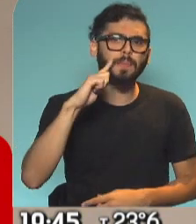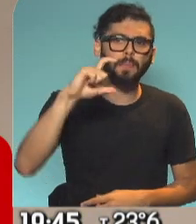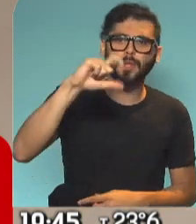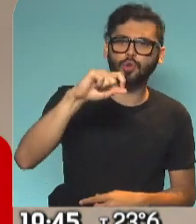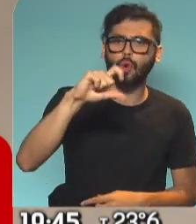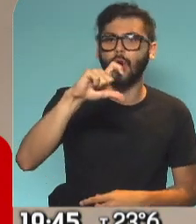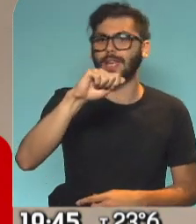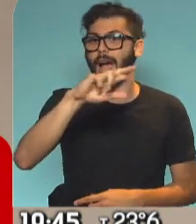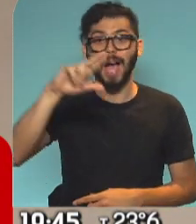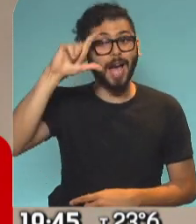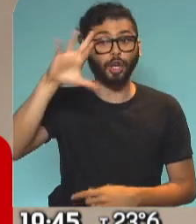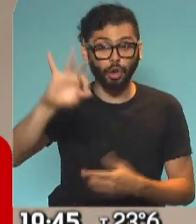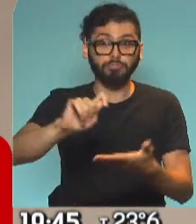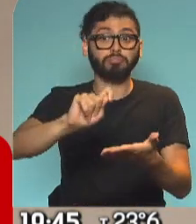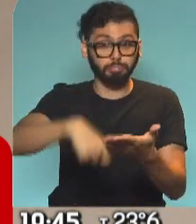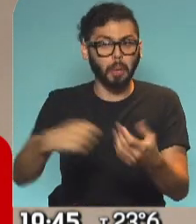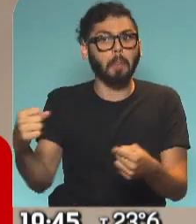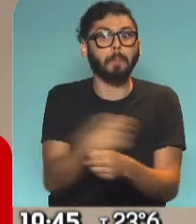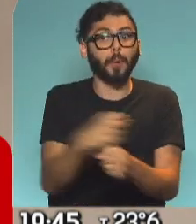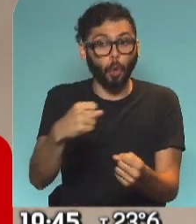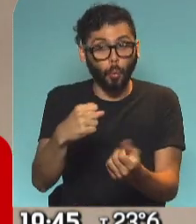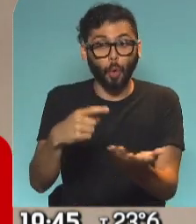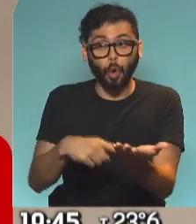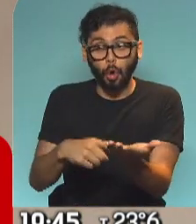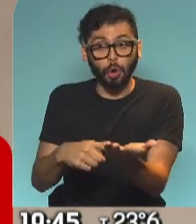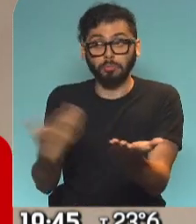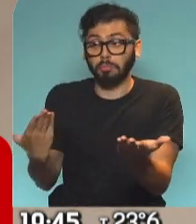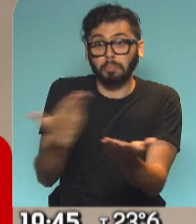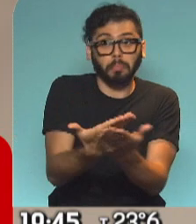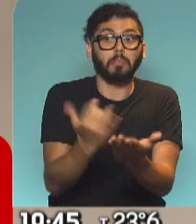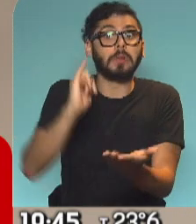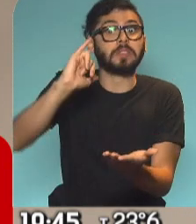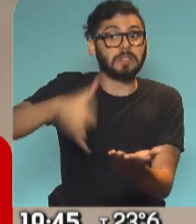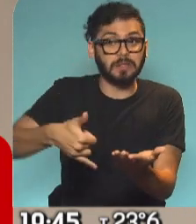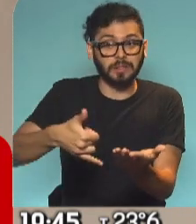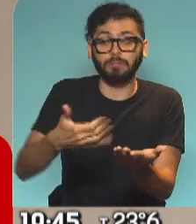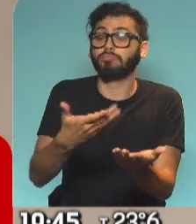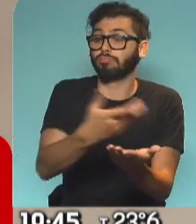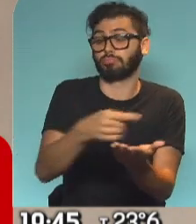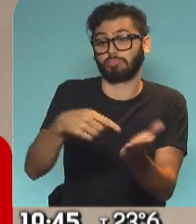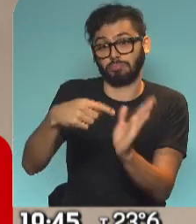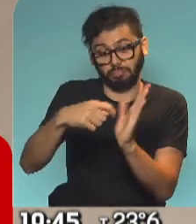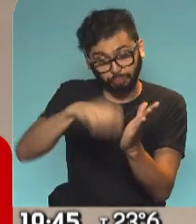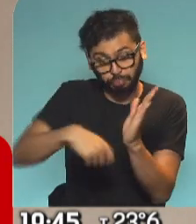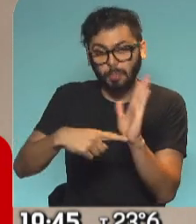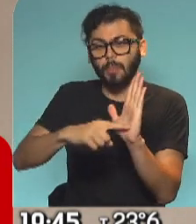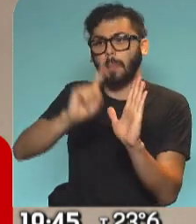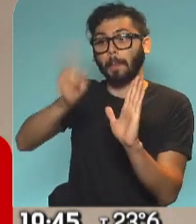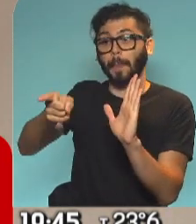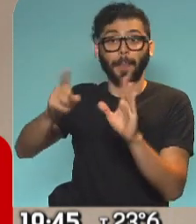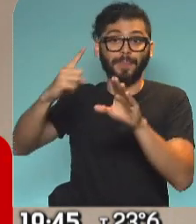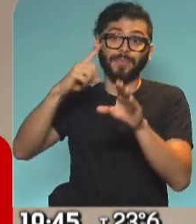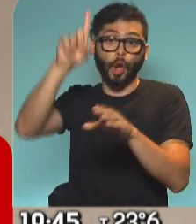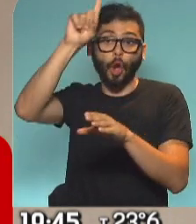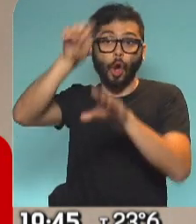Terrero, que hizo lugar al recurso de amparo y se ordenó en ese recurso a la institución